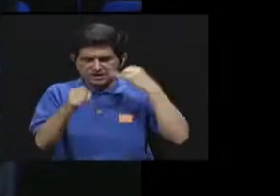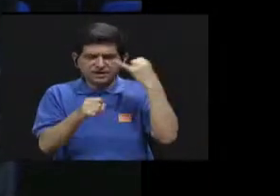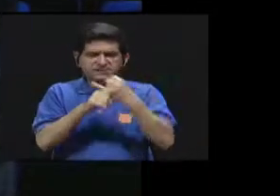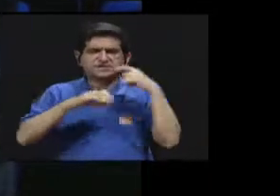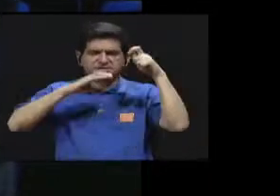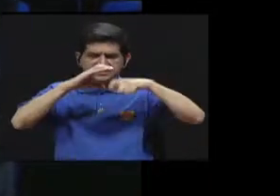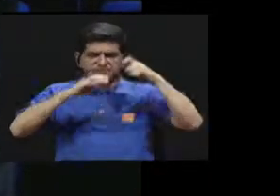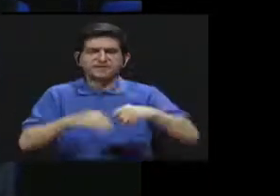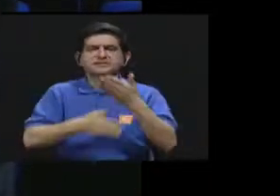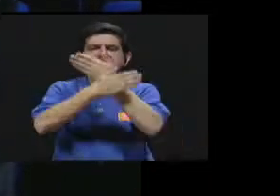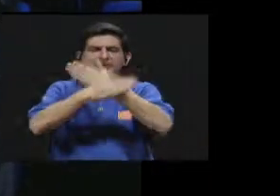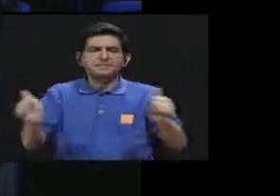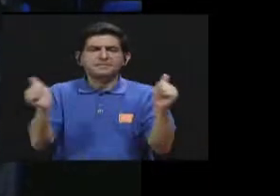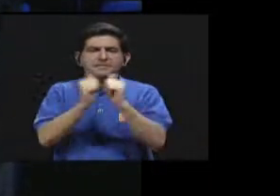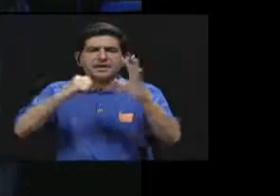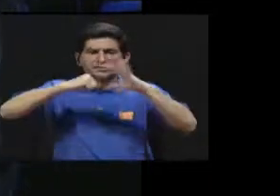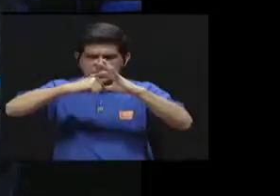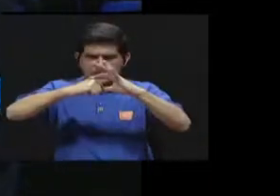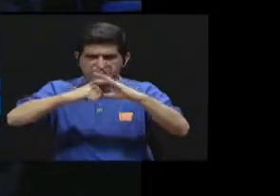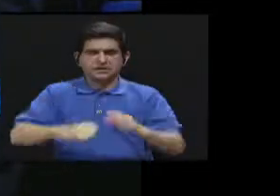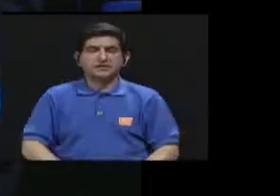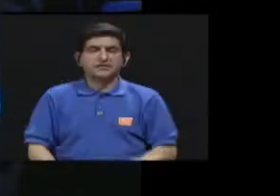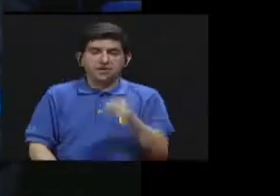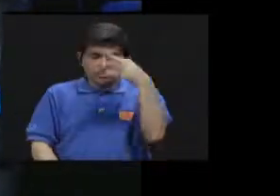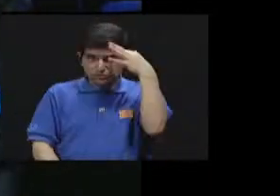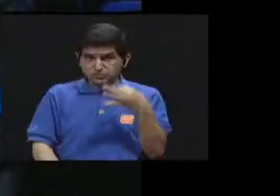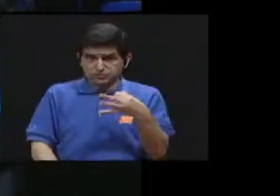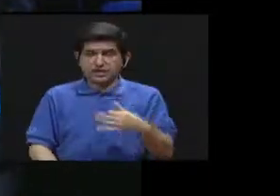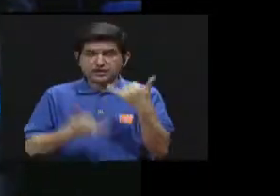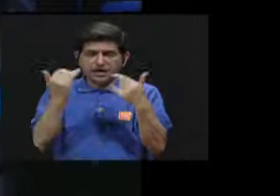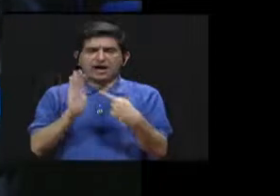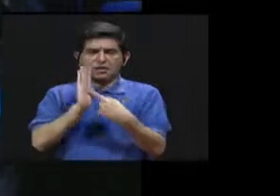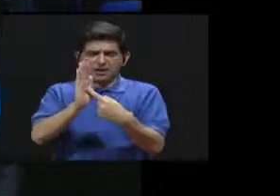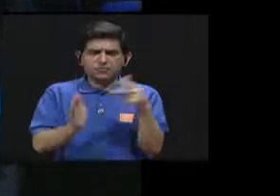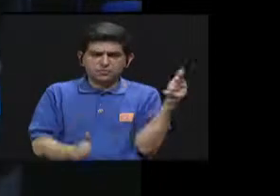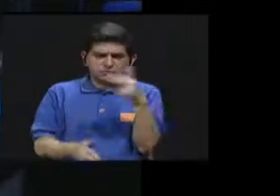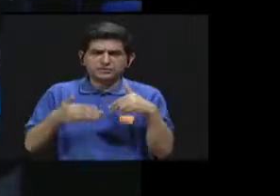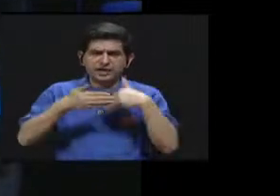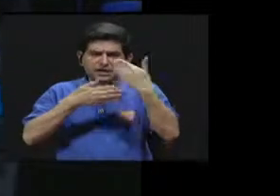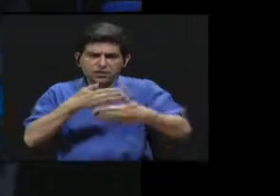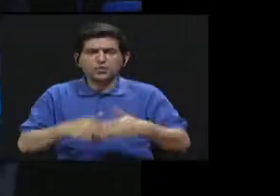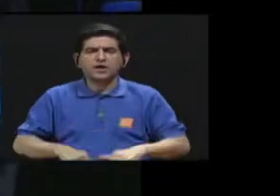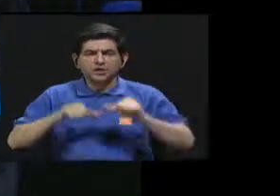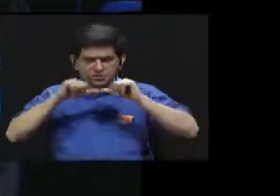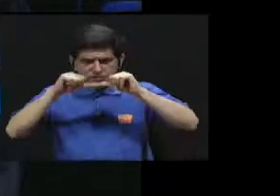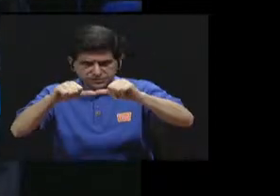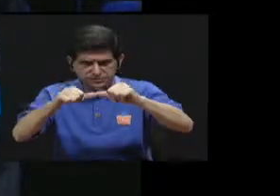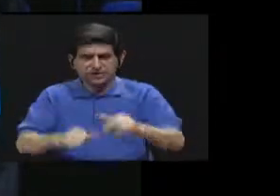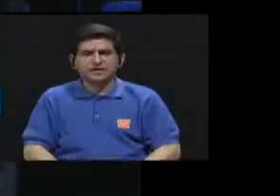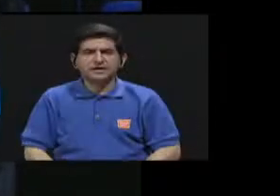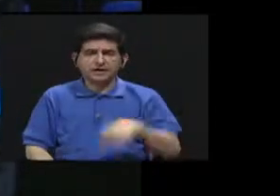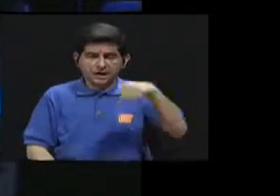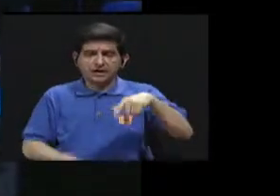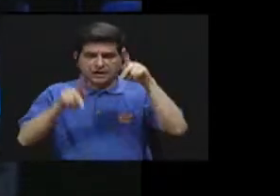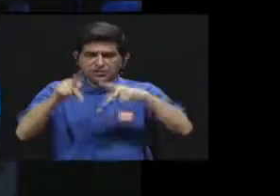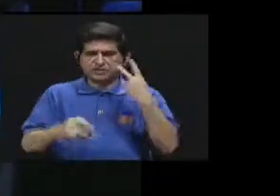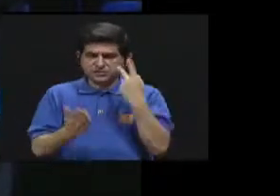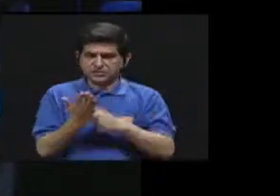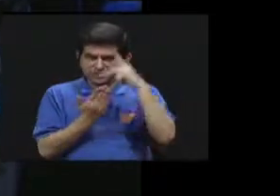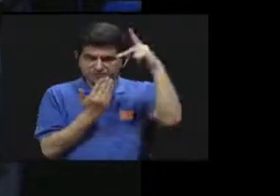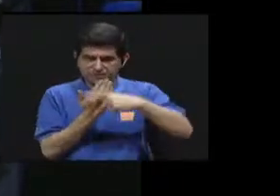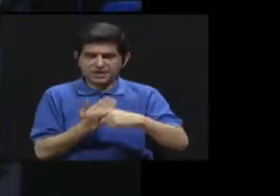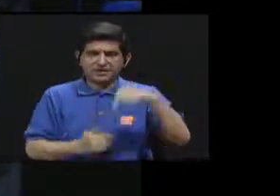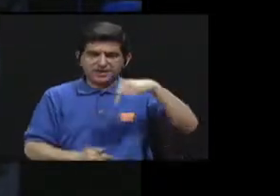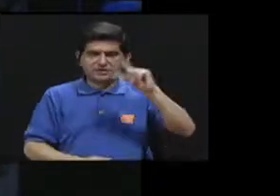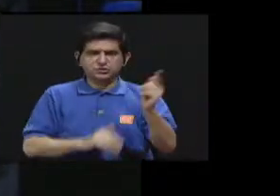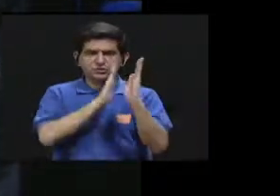Festival Internacional de Cine Paz con la Tierra. ¿Qué te parece si vamos a imágenes y regresamos dentro de un momento con nuestros